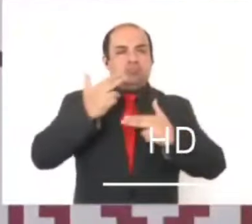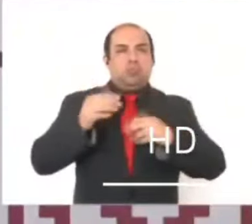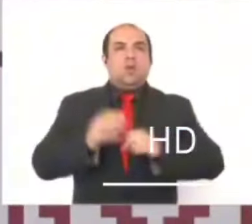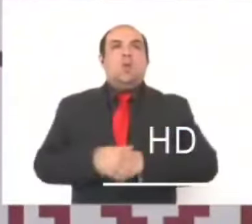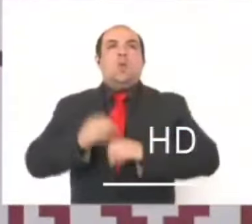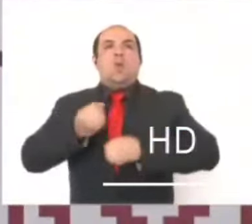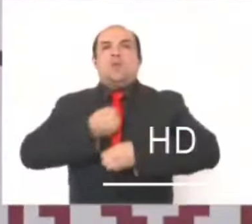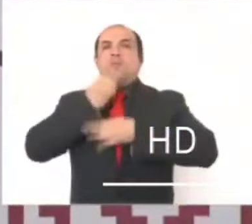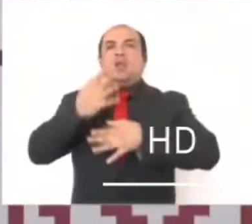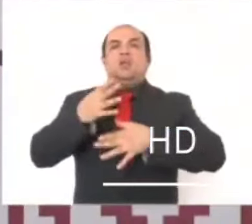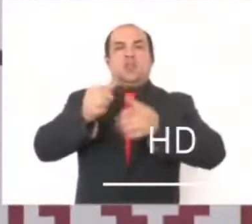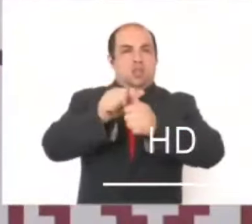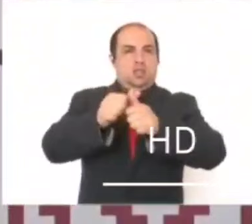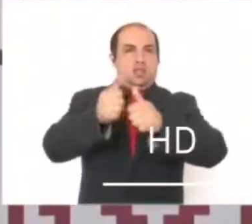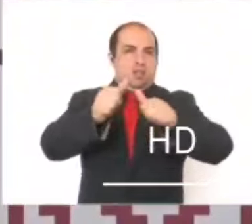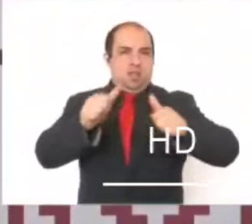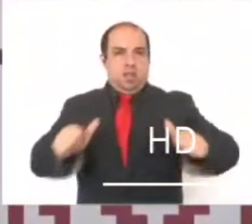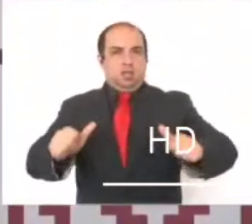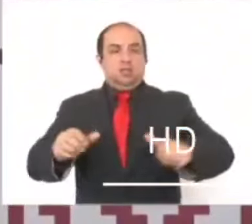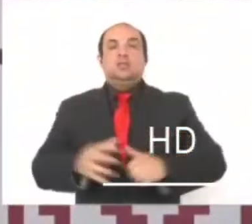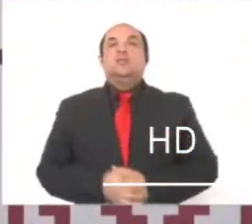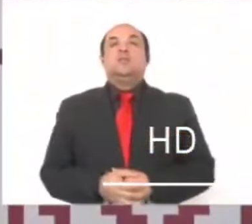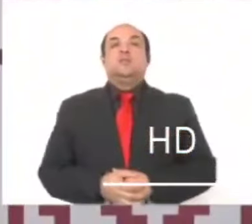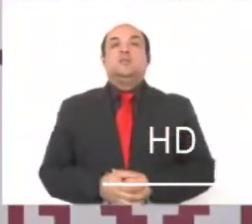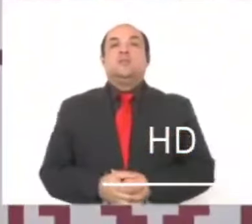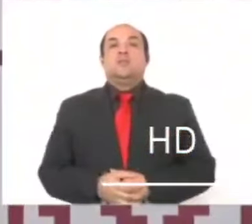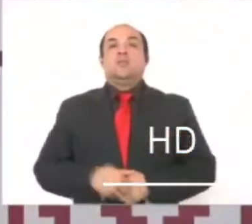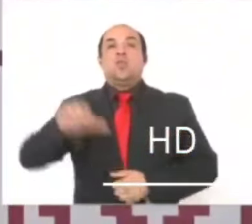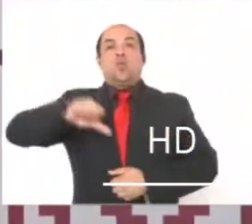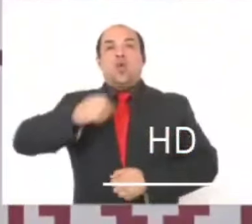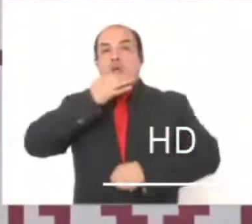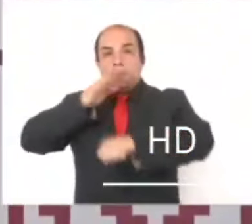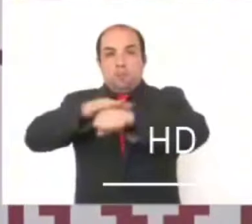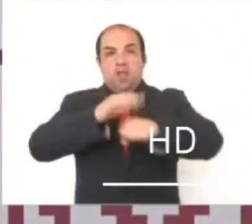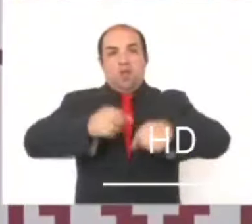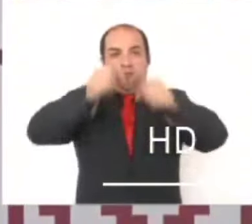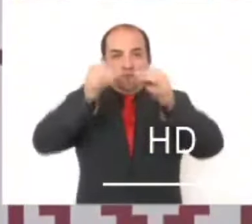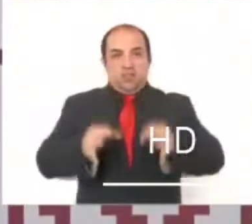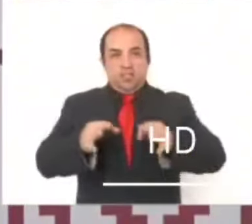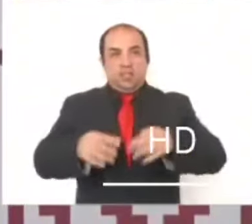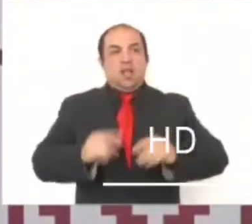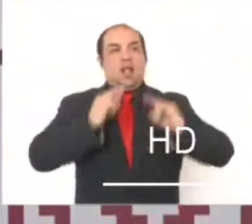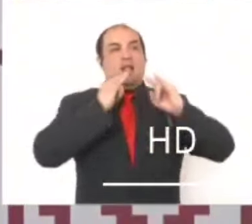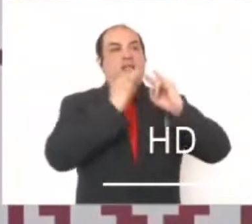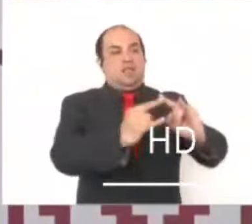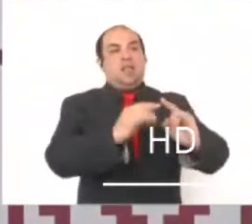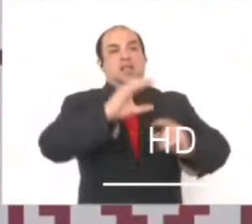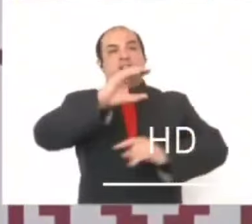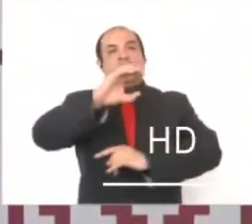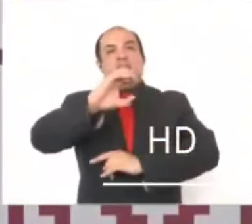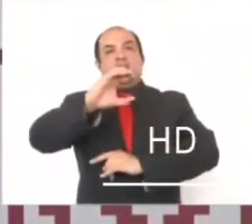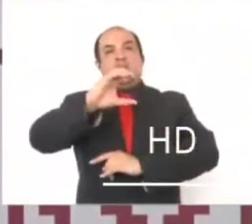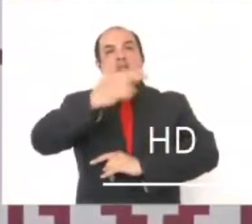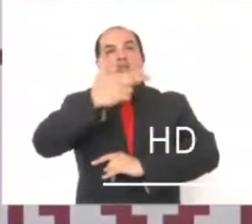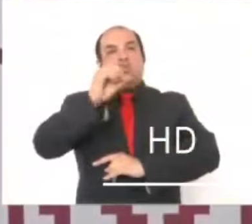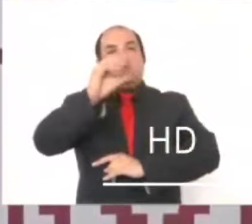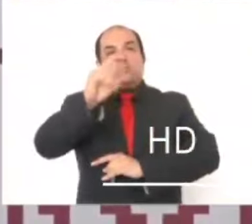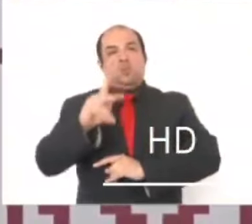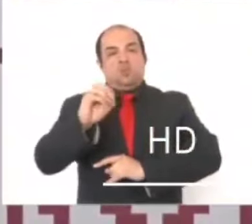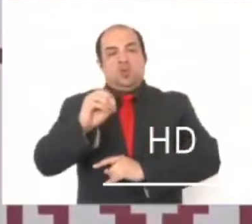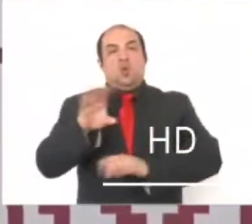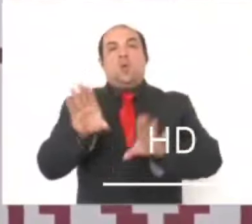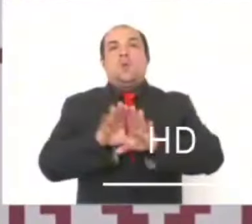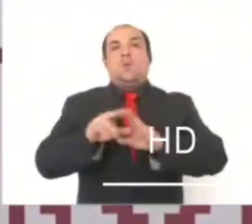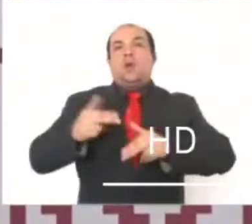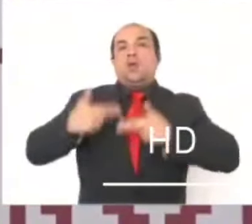lenguajes artísticos. Declarar oficialmente al Tianguis del Chopo como patrimonio cultural